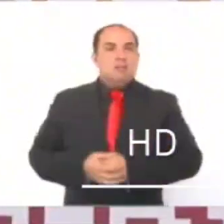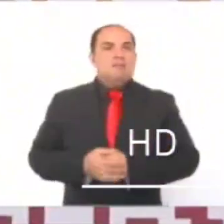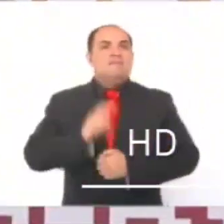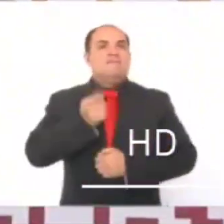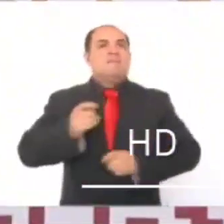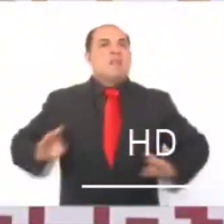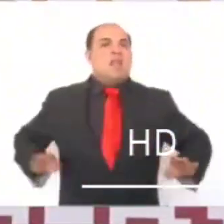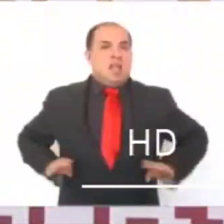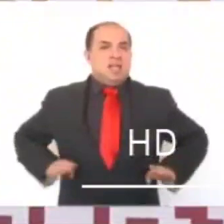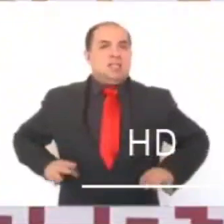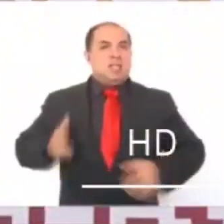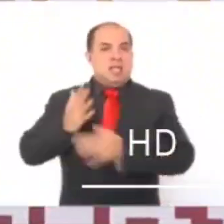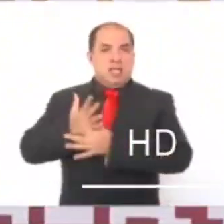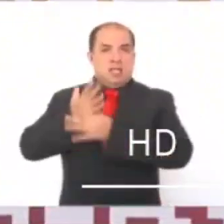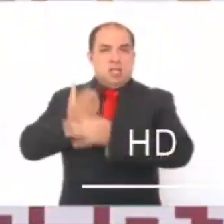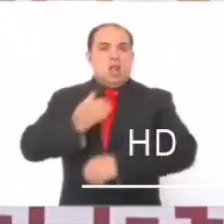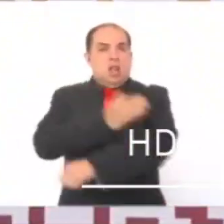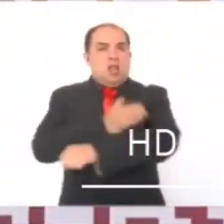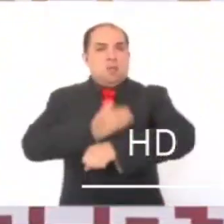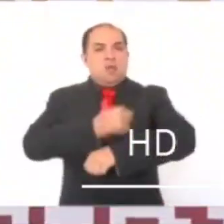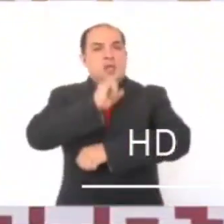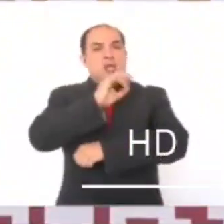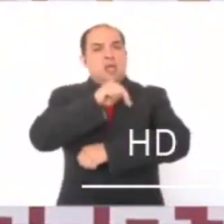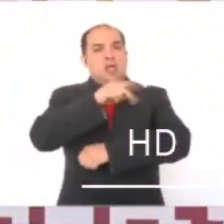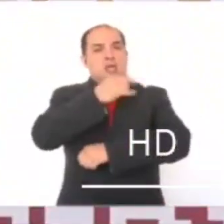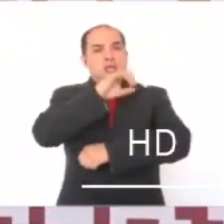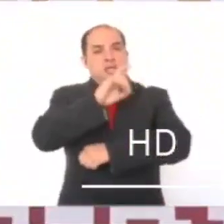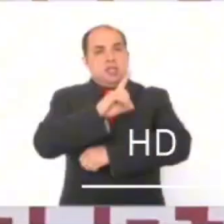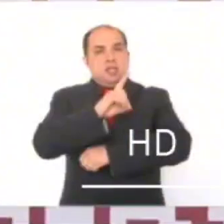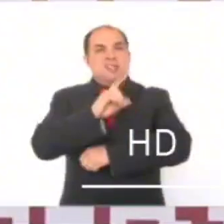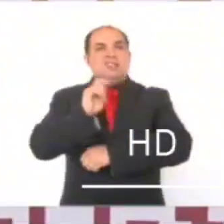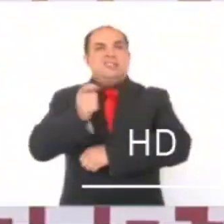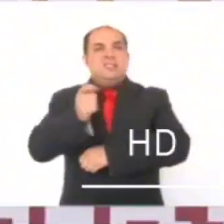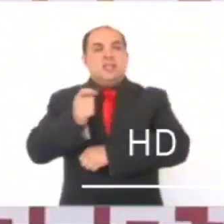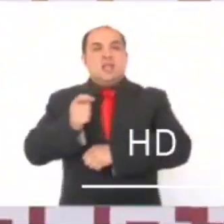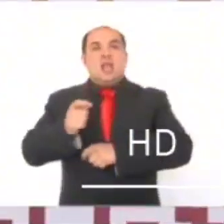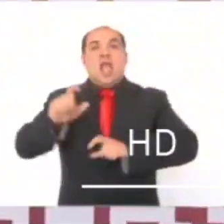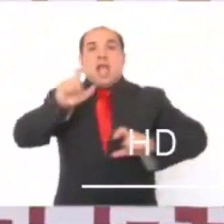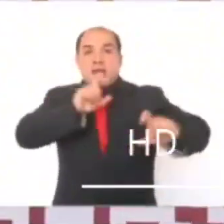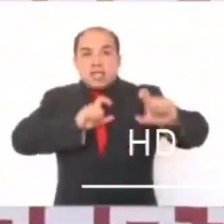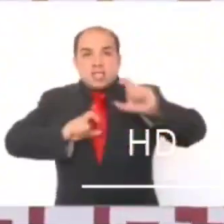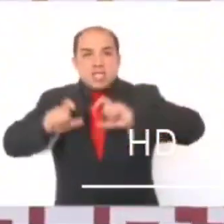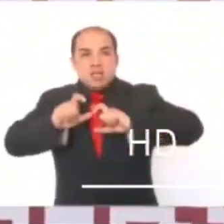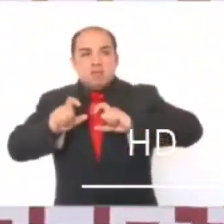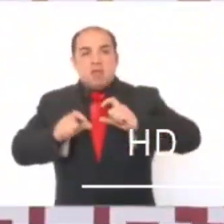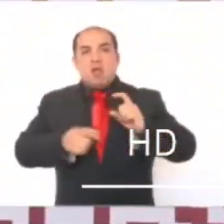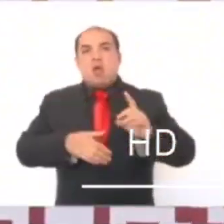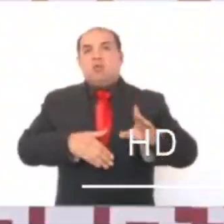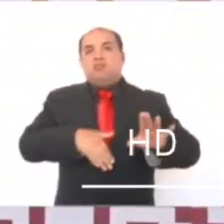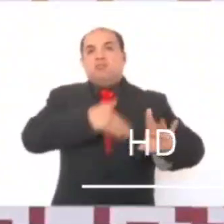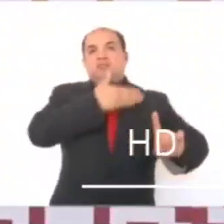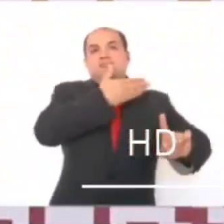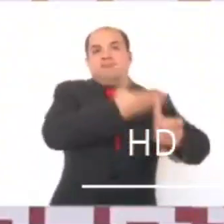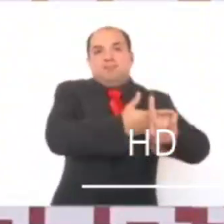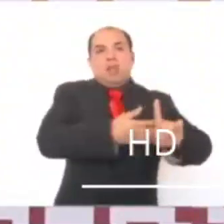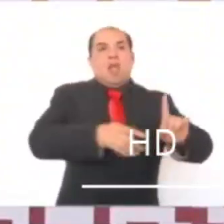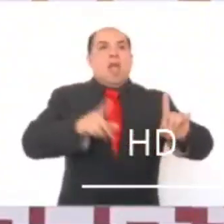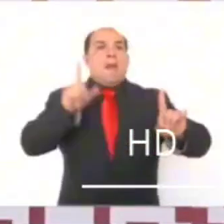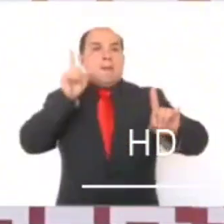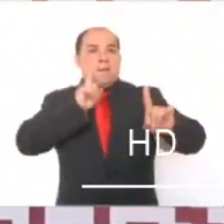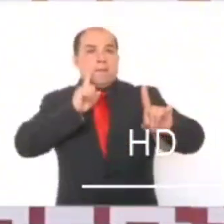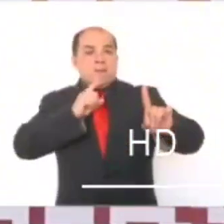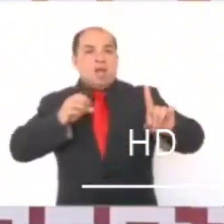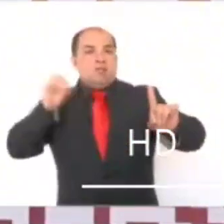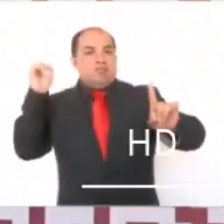caracteriza, como bien dijo la compañera Ingrid Saracíbar, por arrojar, verter, derramar sustancias químicas